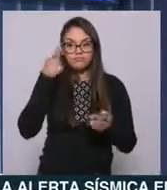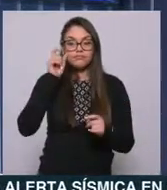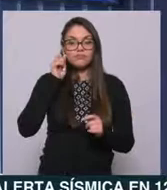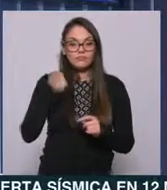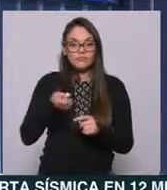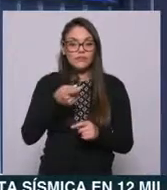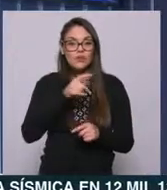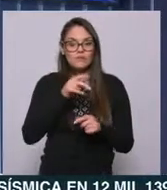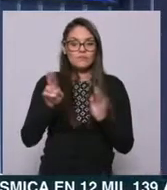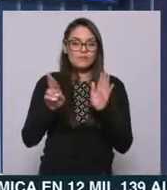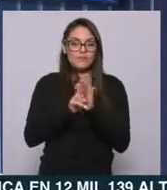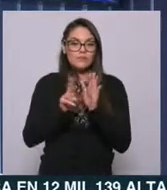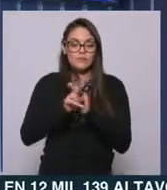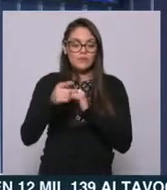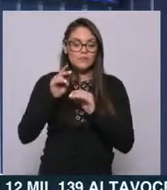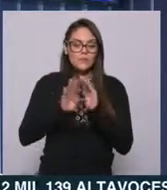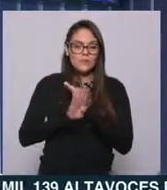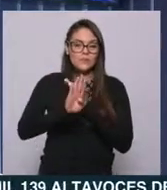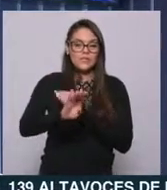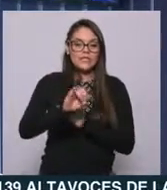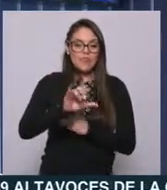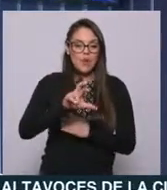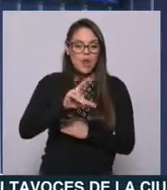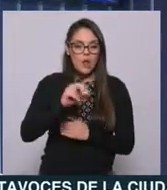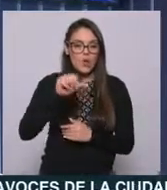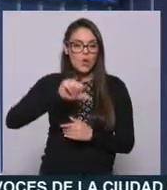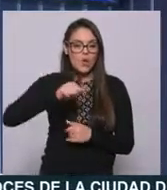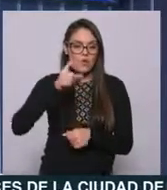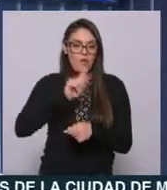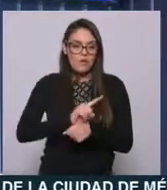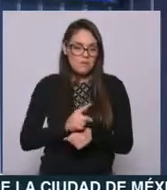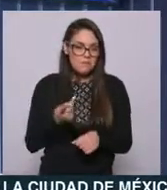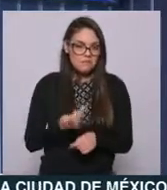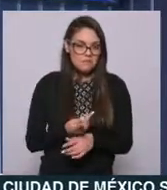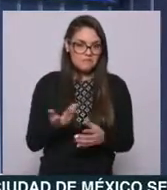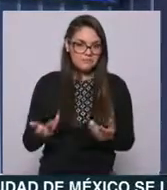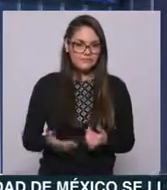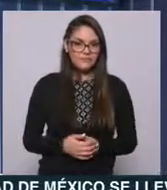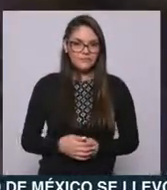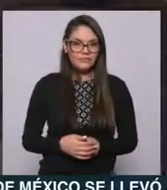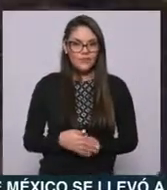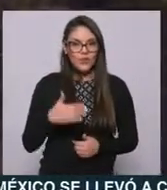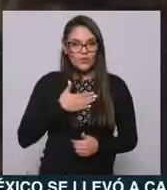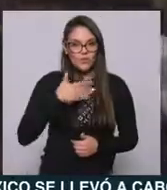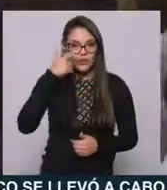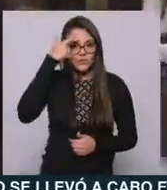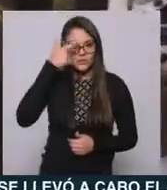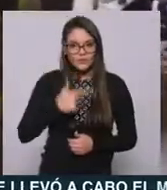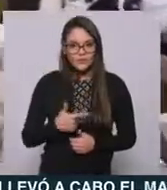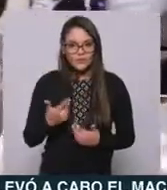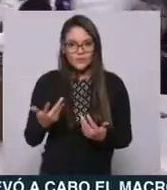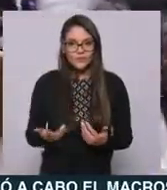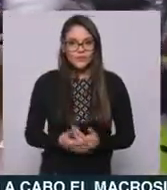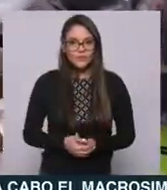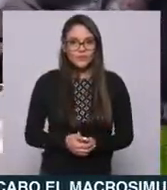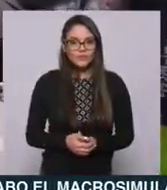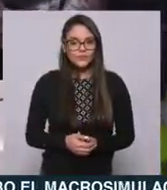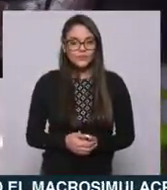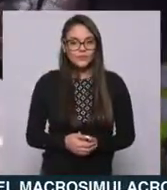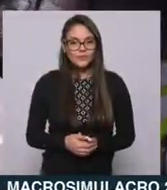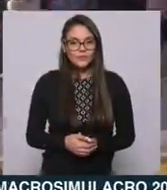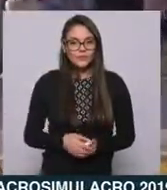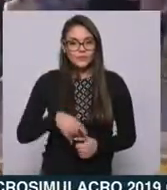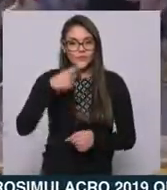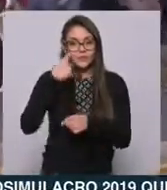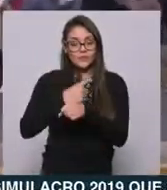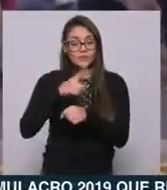la Ciudad de México. Buenas noches. Arquitecta, ¿cómo está? ¿Cómo le va? Muy buenas noches. Arquitecta. Lista para las preguntas. Pues la